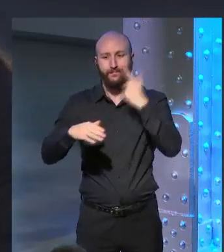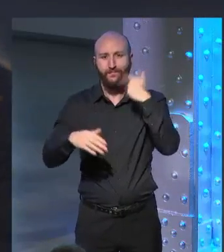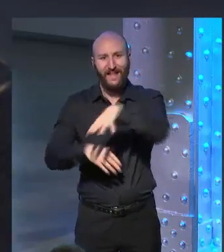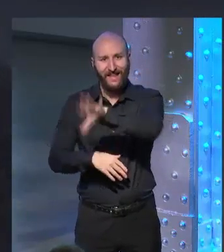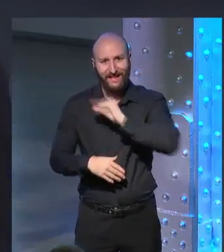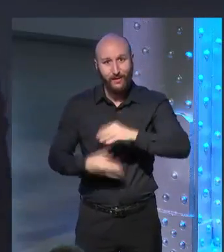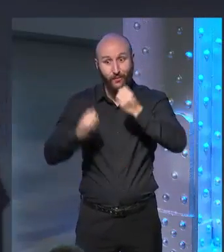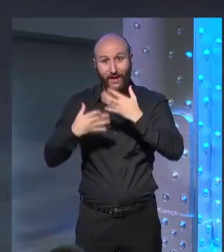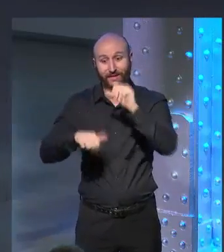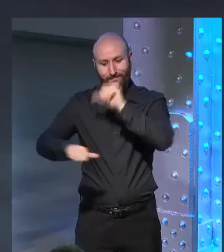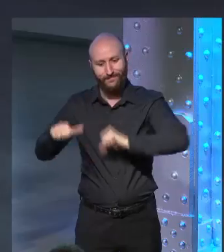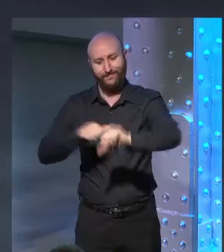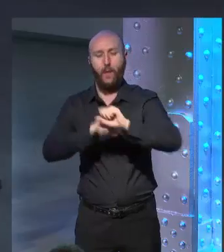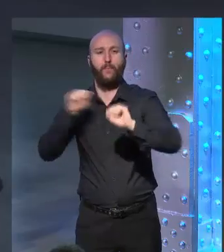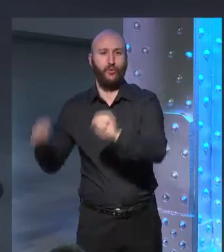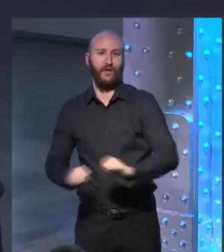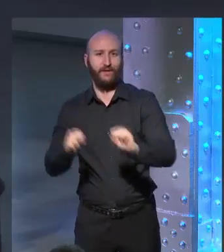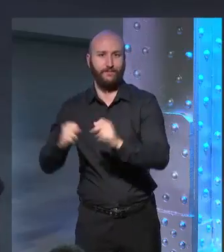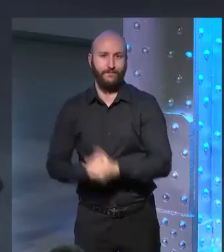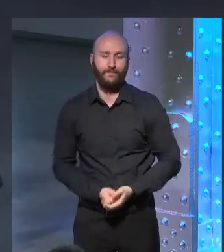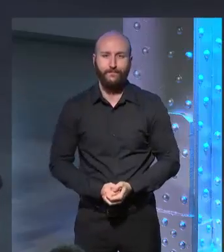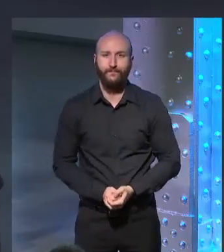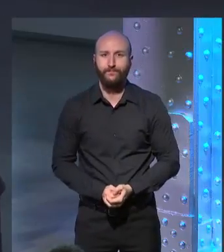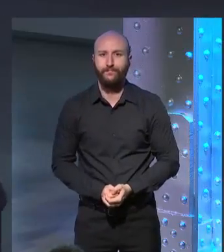así luego pues podremos protegerles, ¿no?